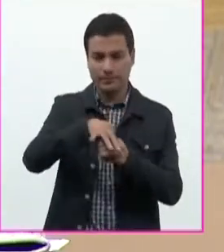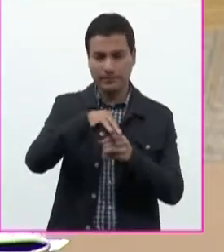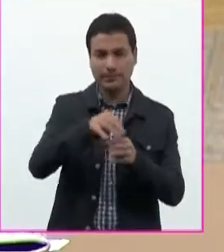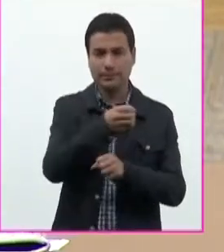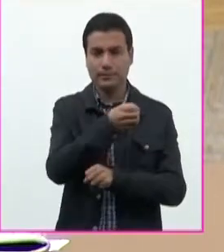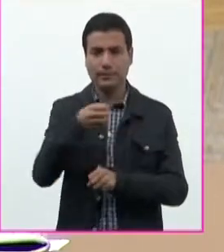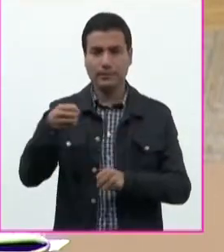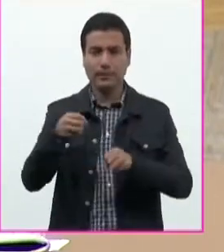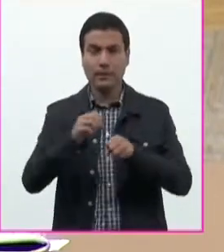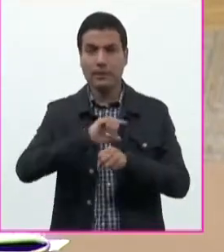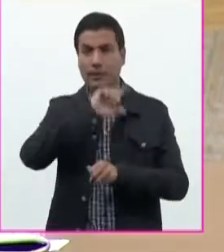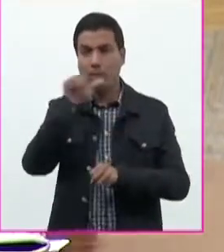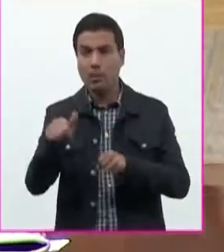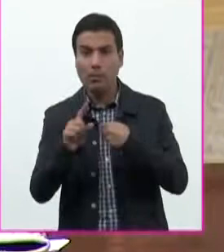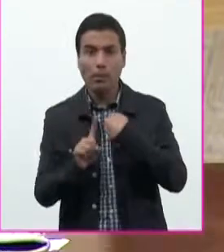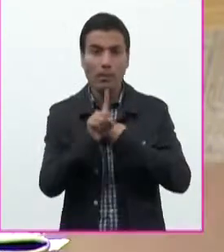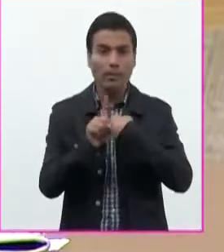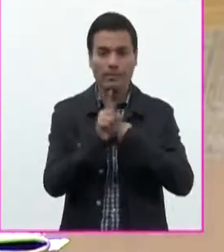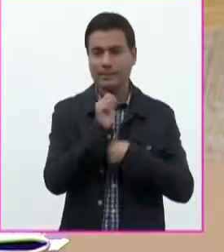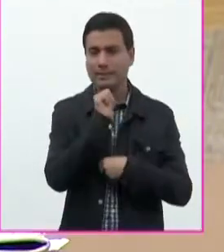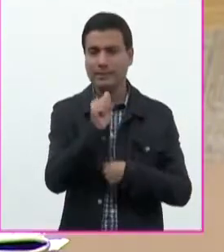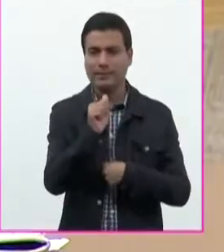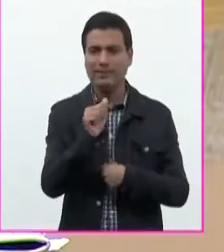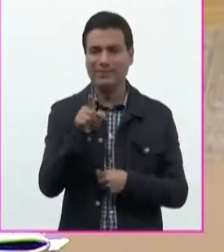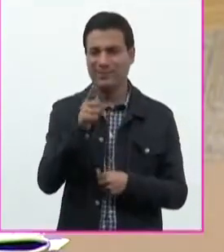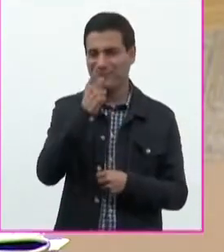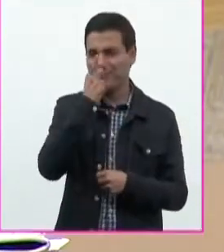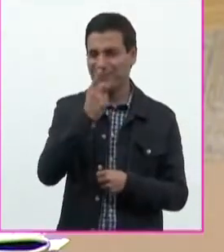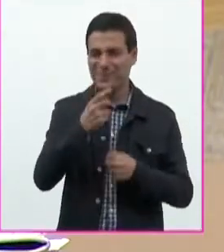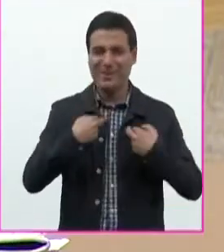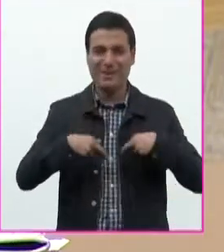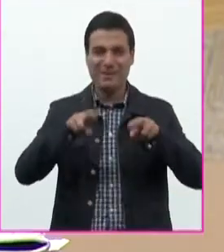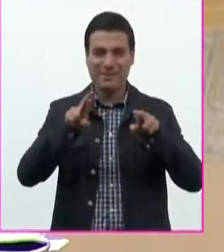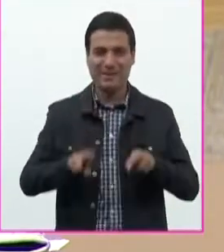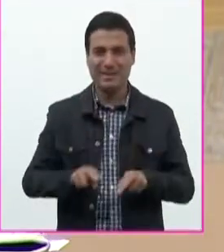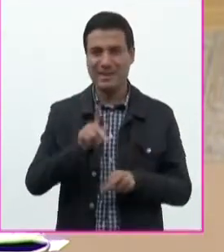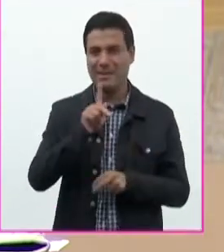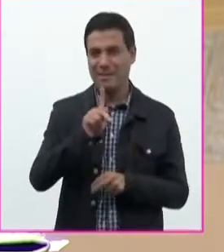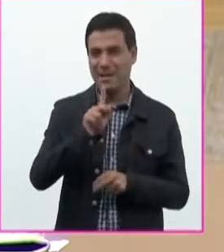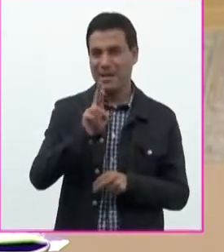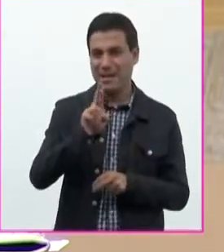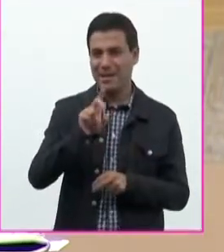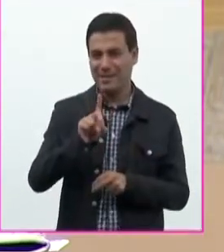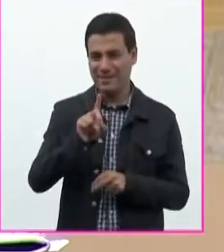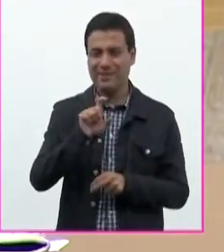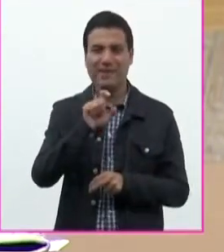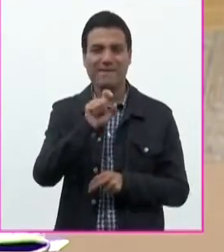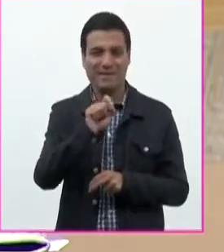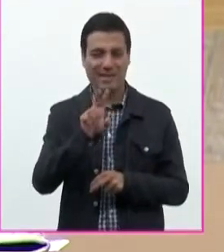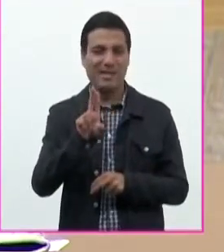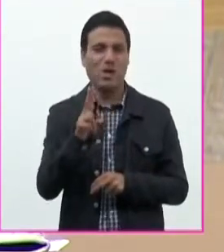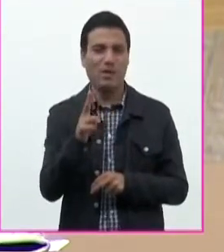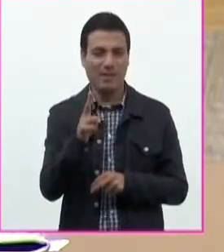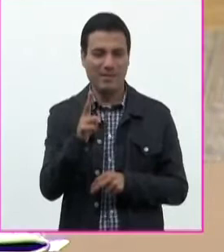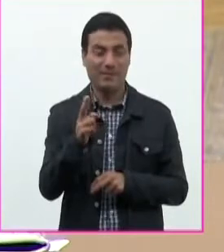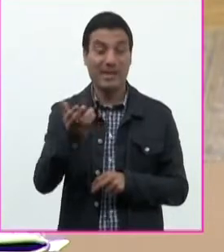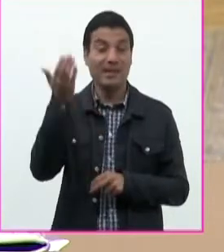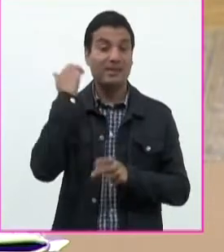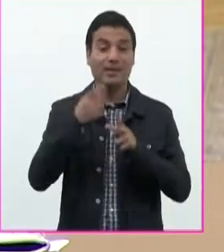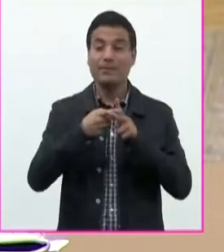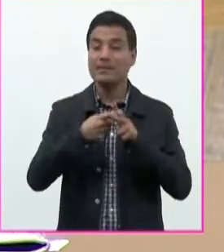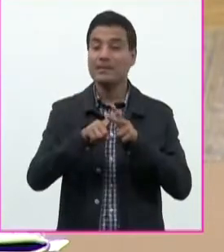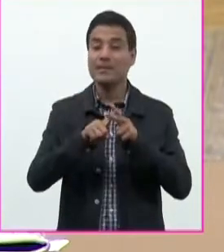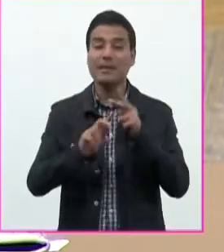problemas postelectorales. Basta recordar, como decía el representante del PRD, y hoy justamente 20 de noviembre, que el inicio de la